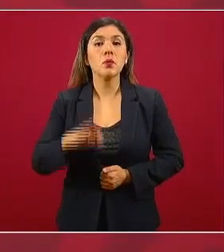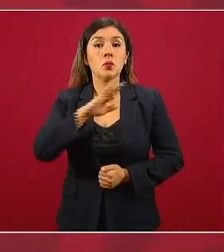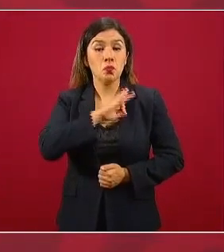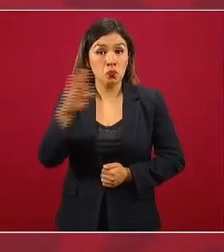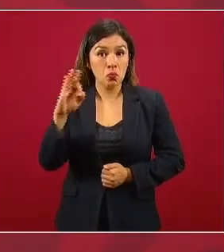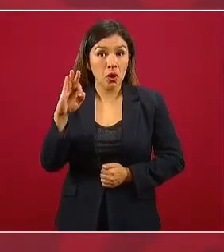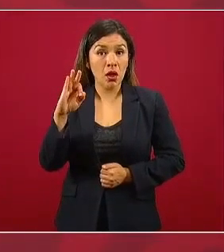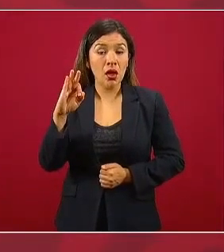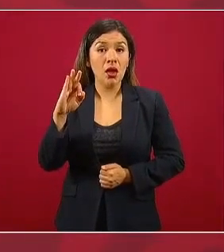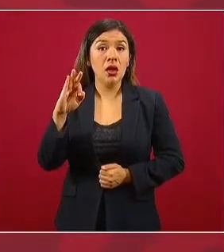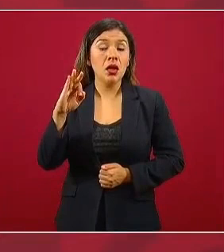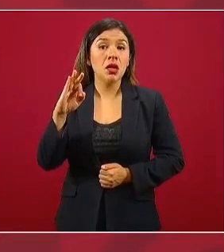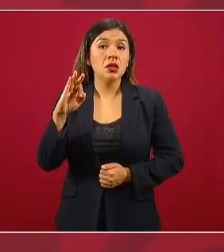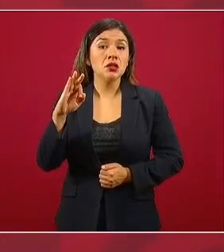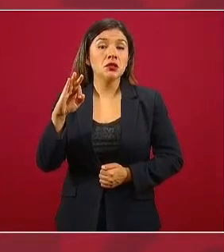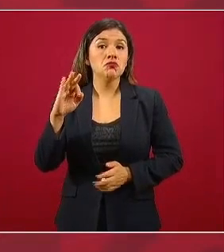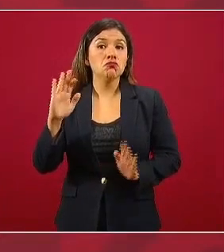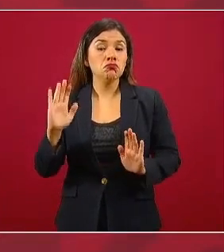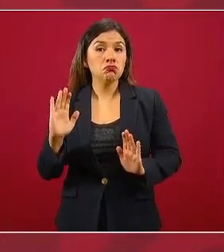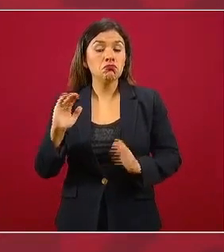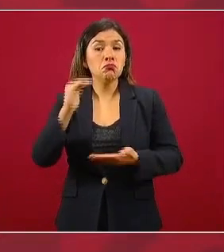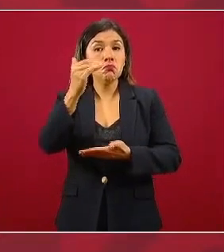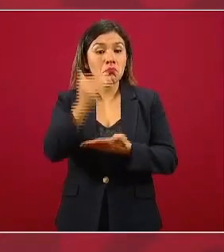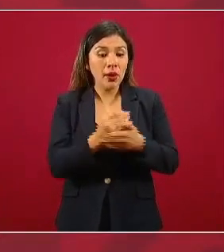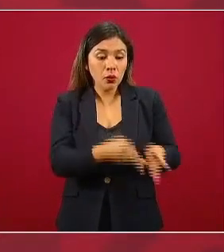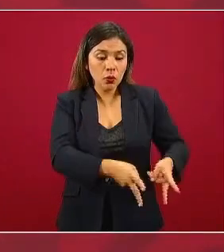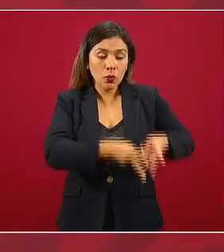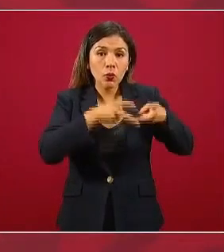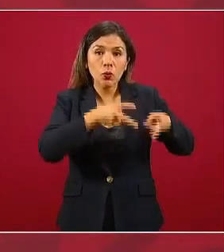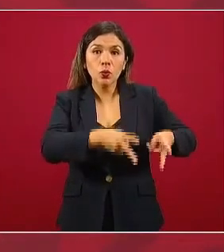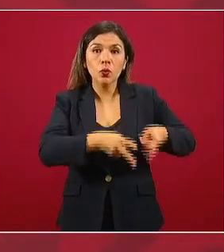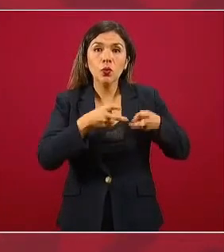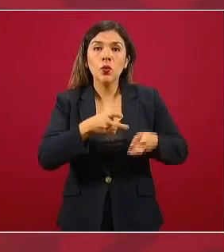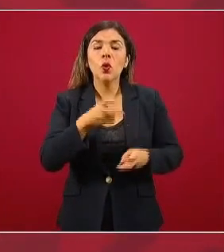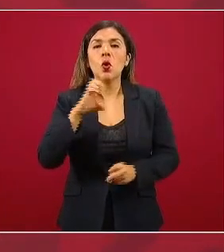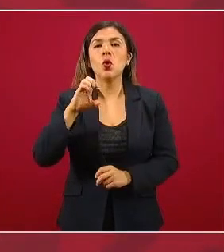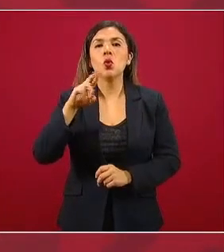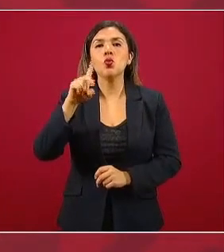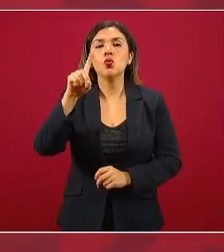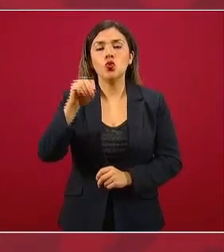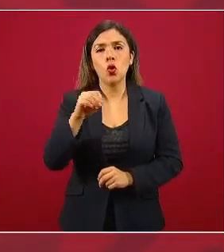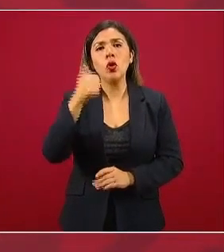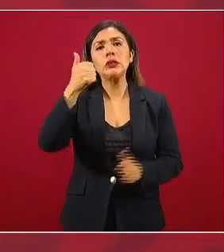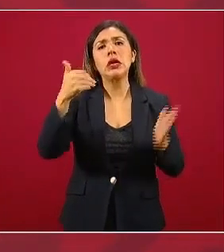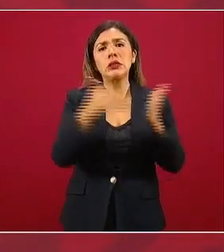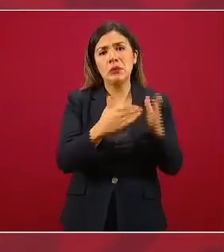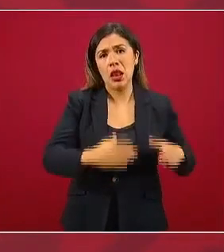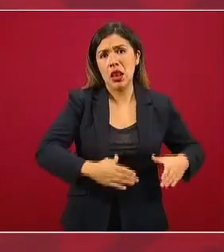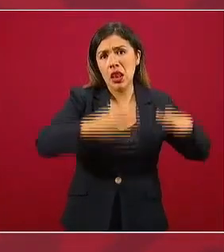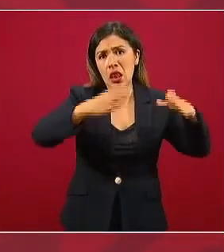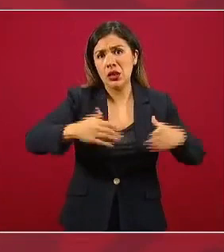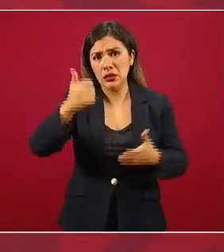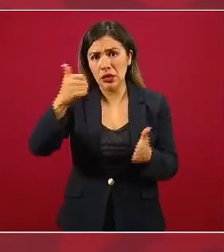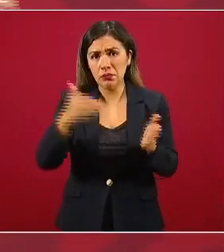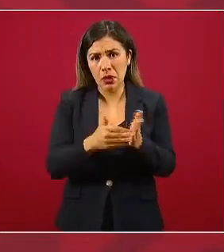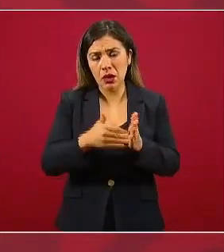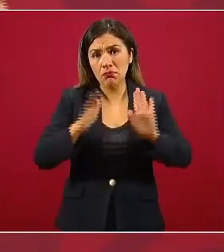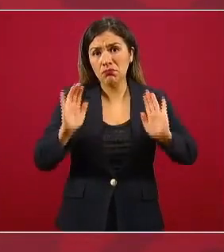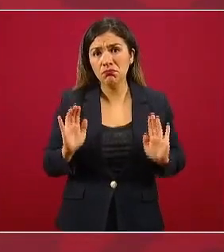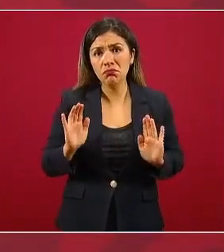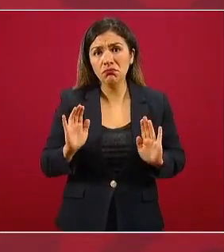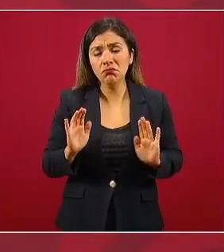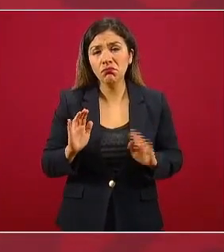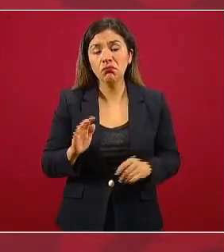disminuir la extracción de crudo en 100 mil barriles. Y